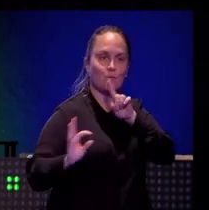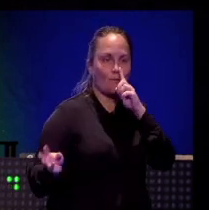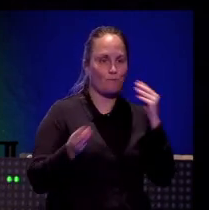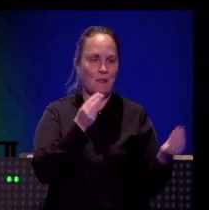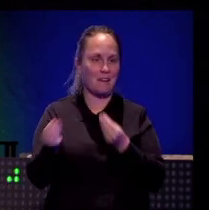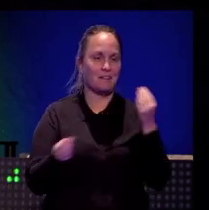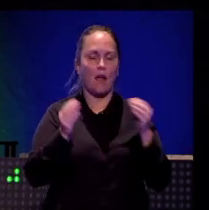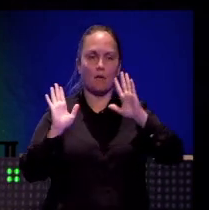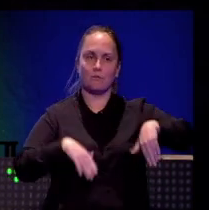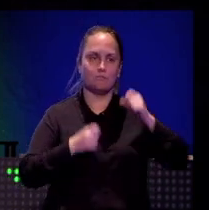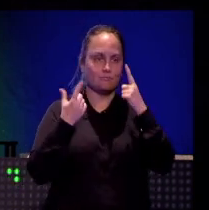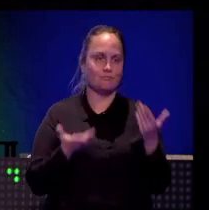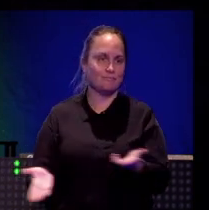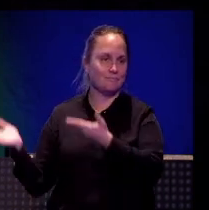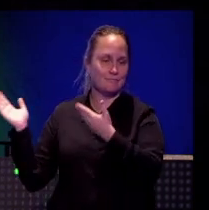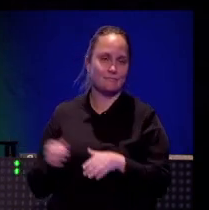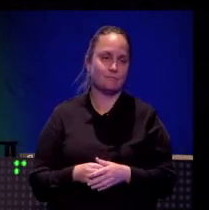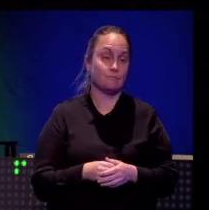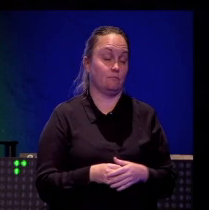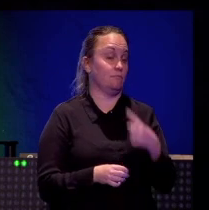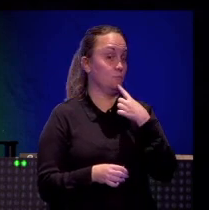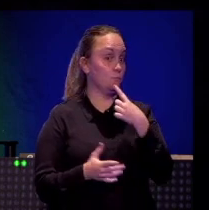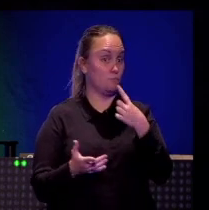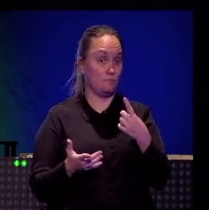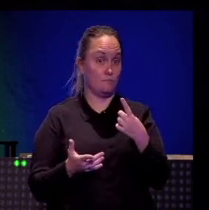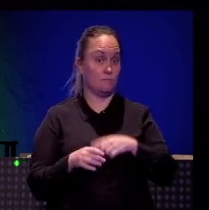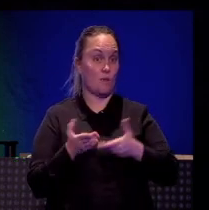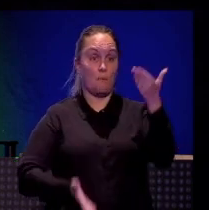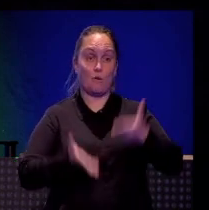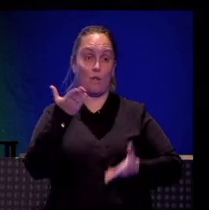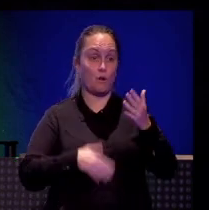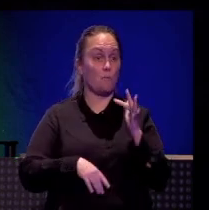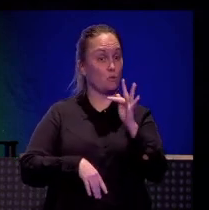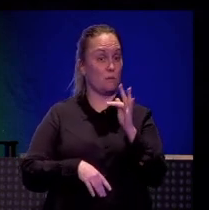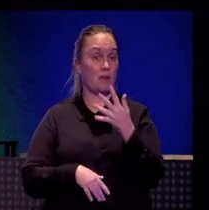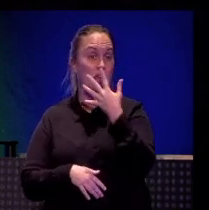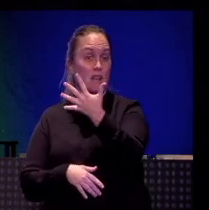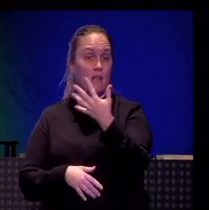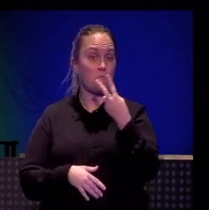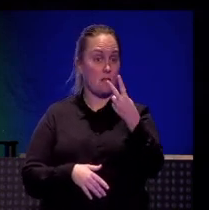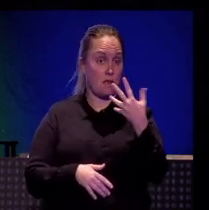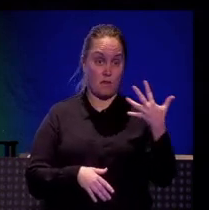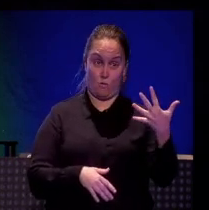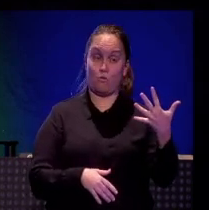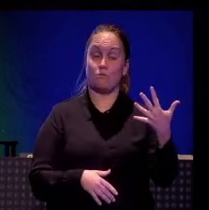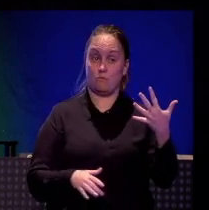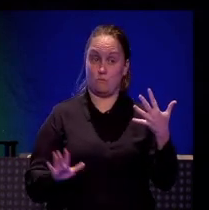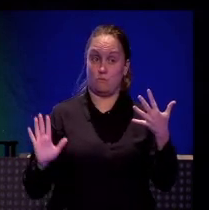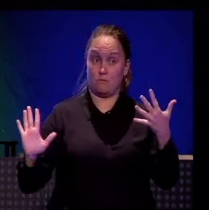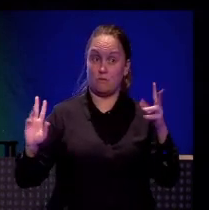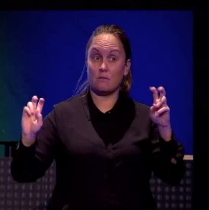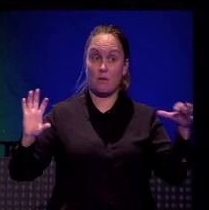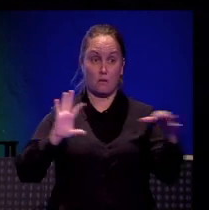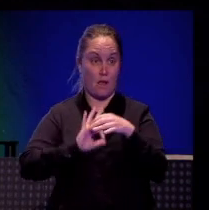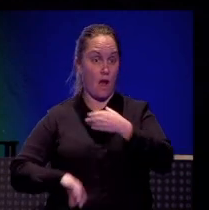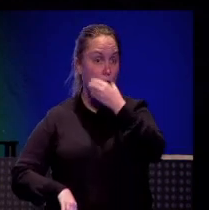lo veis os puedo asegurar que 525 bo larsen es positiva en por lo menos es la de apple